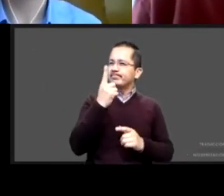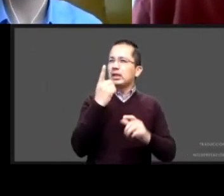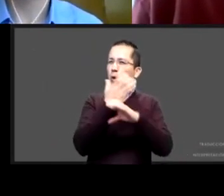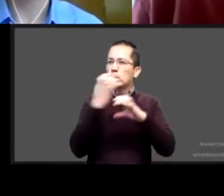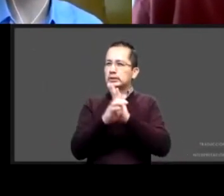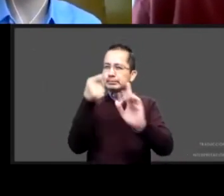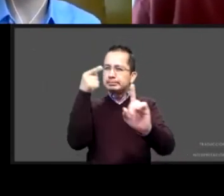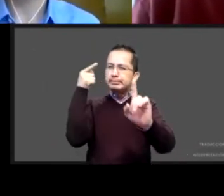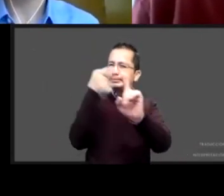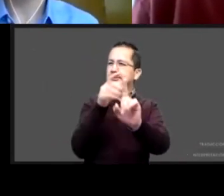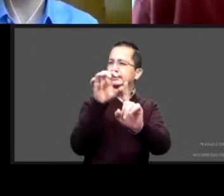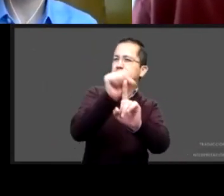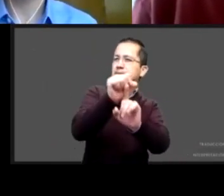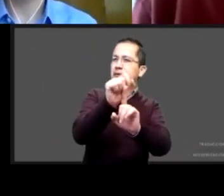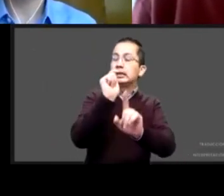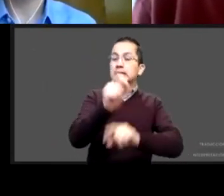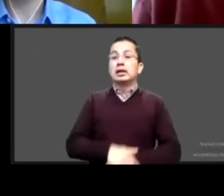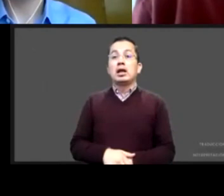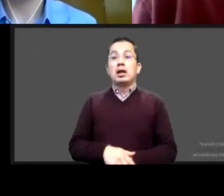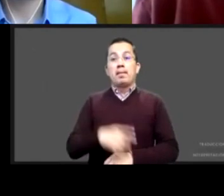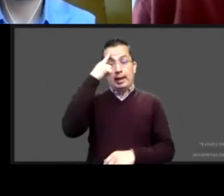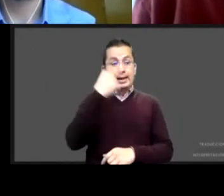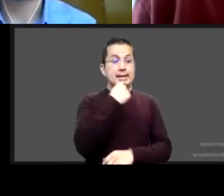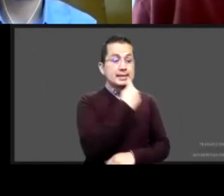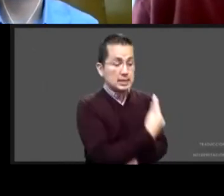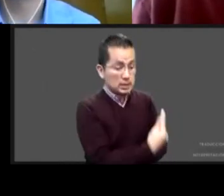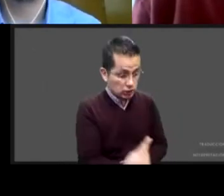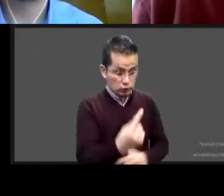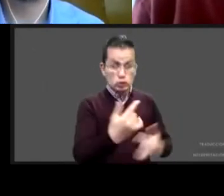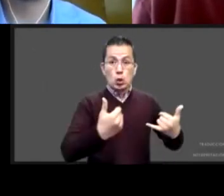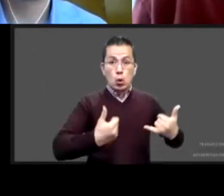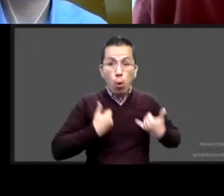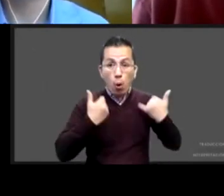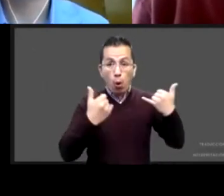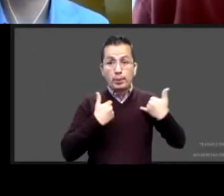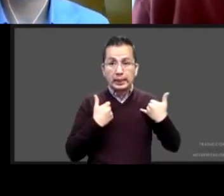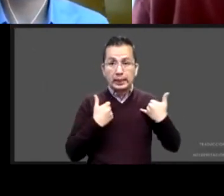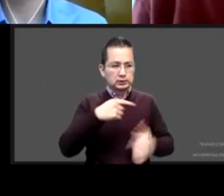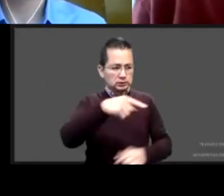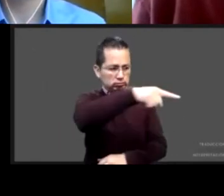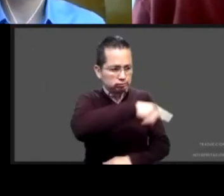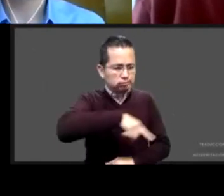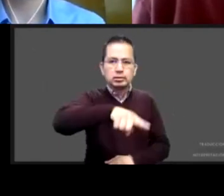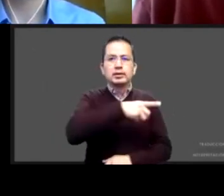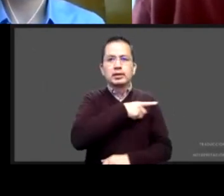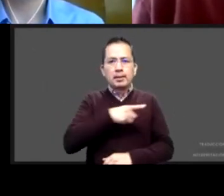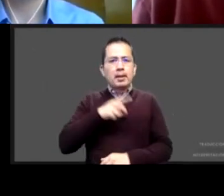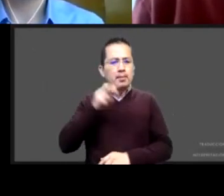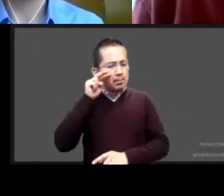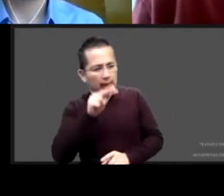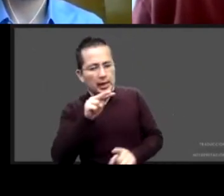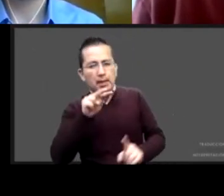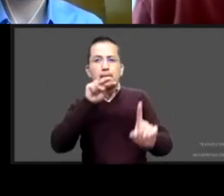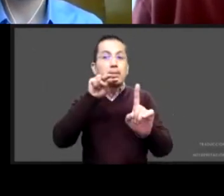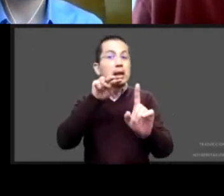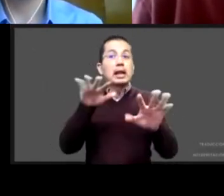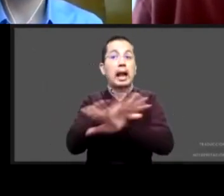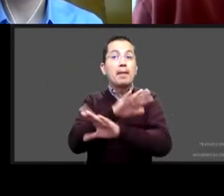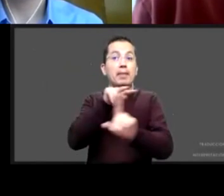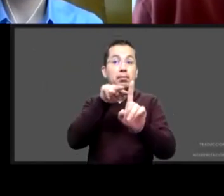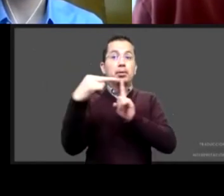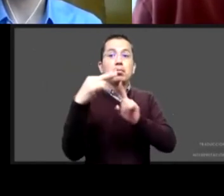no, como ellos mismos lo dicen, no somos el futuro, somos el presente, pero además un presente que tiene